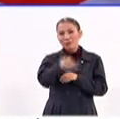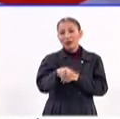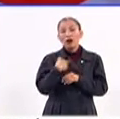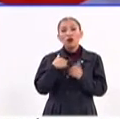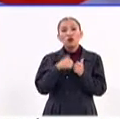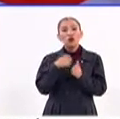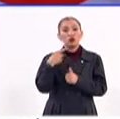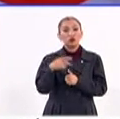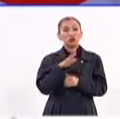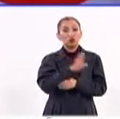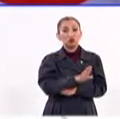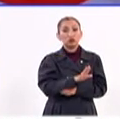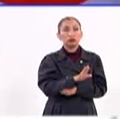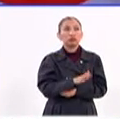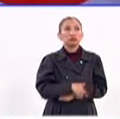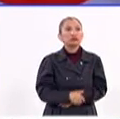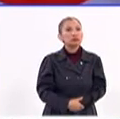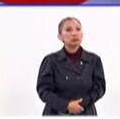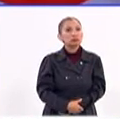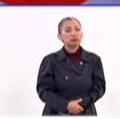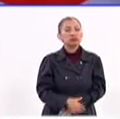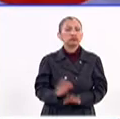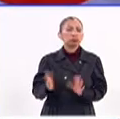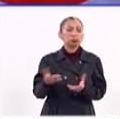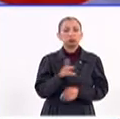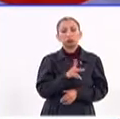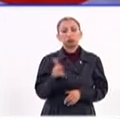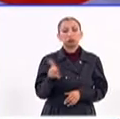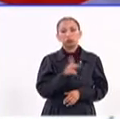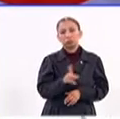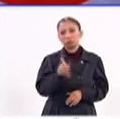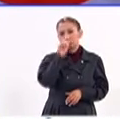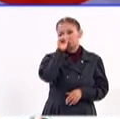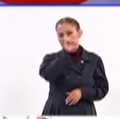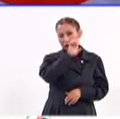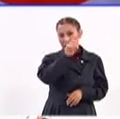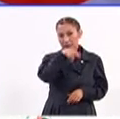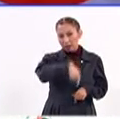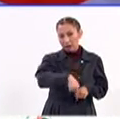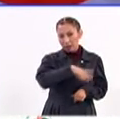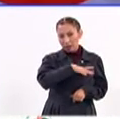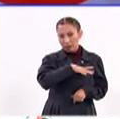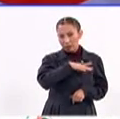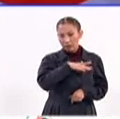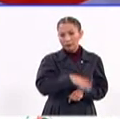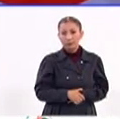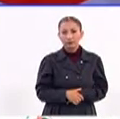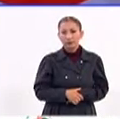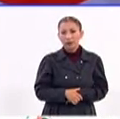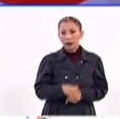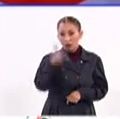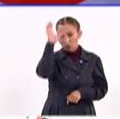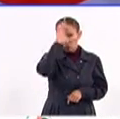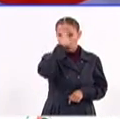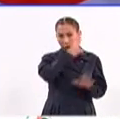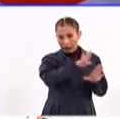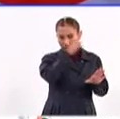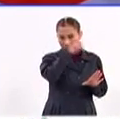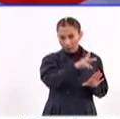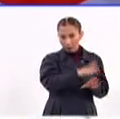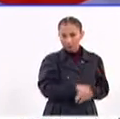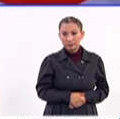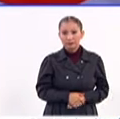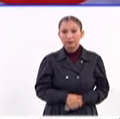a través, como equivalía a la Secretaría de Educación y Cultura en